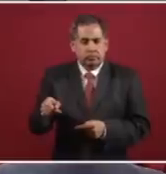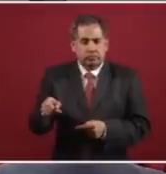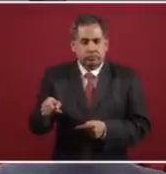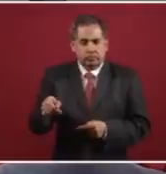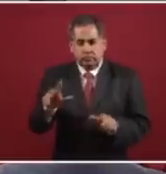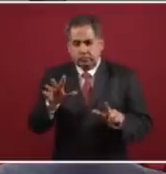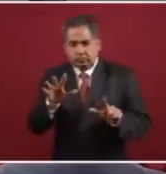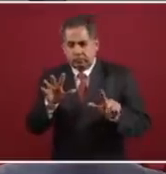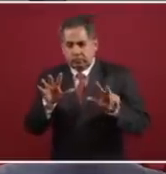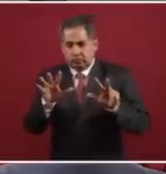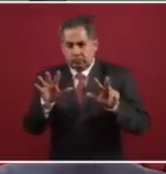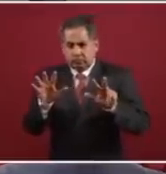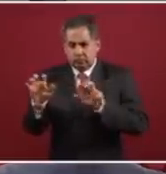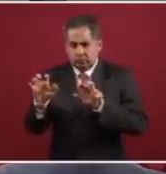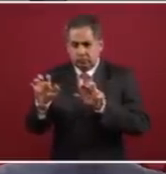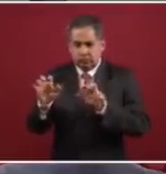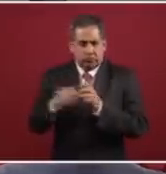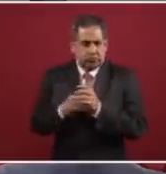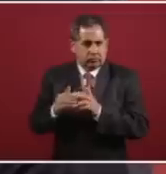800.